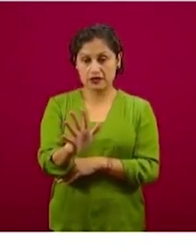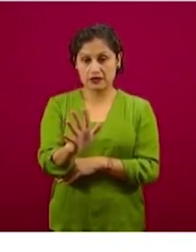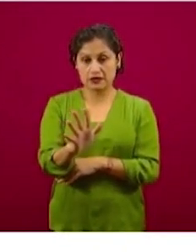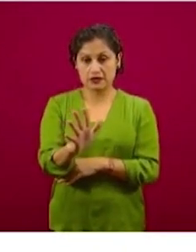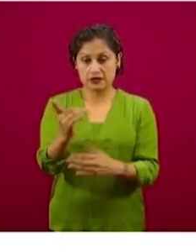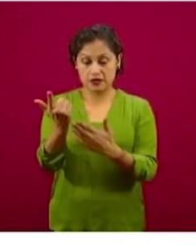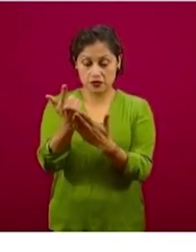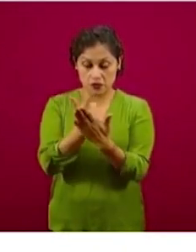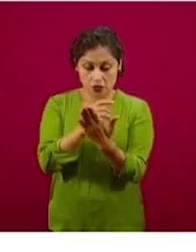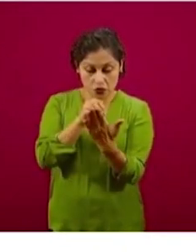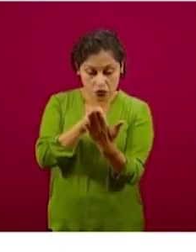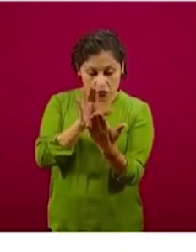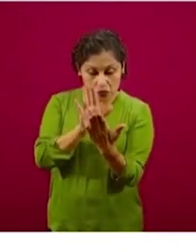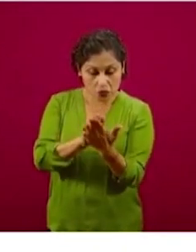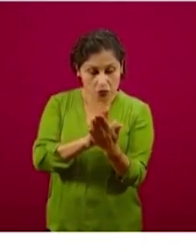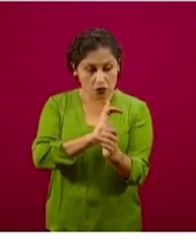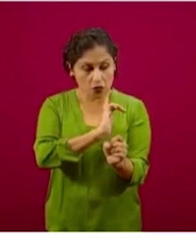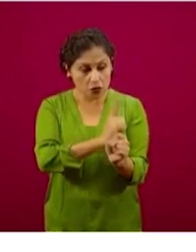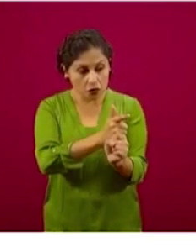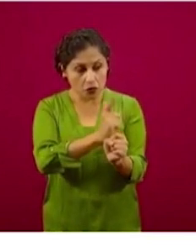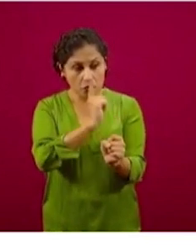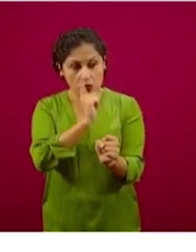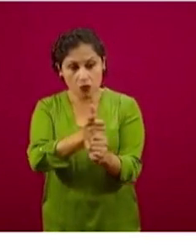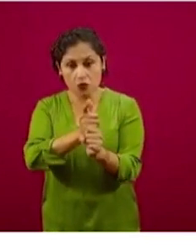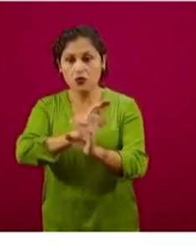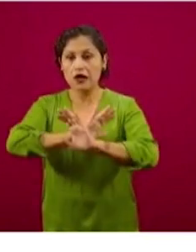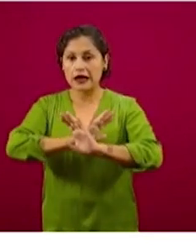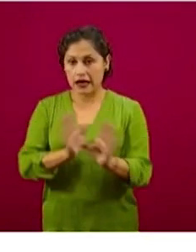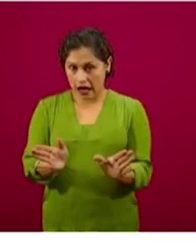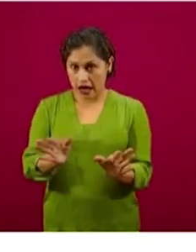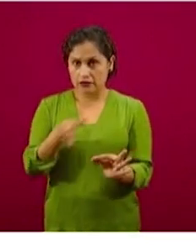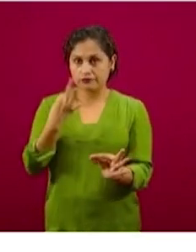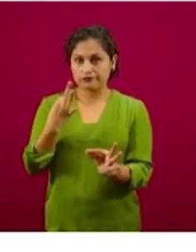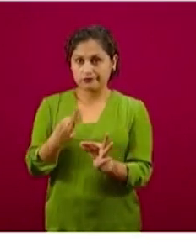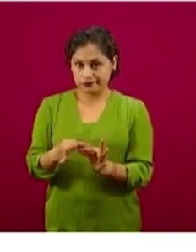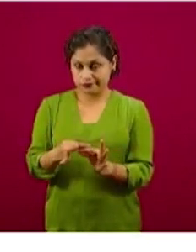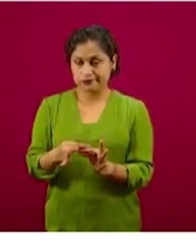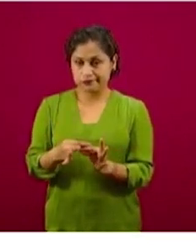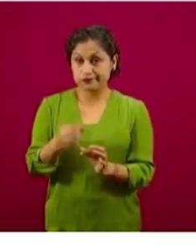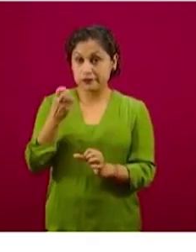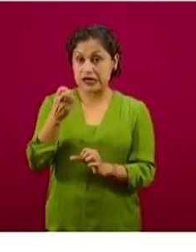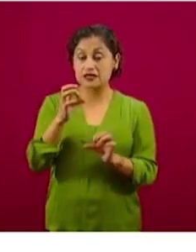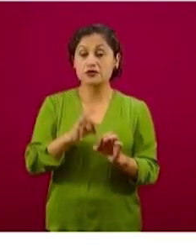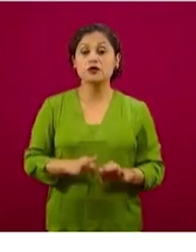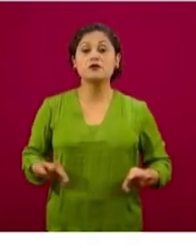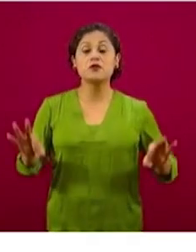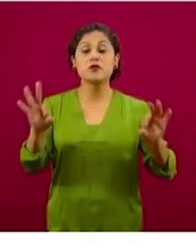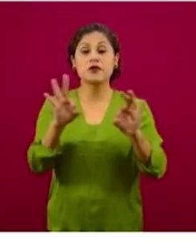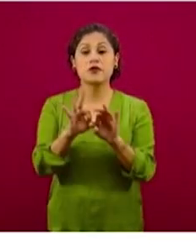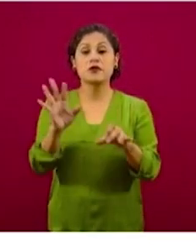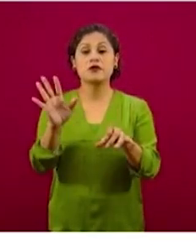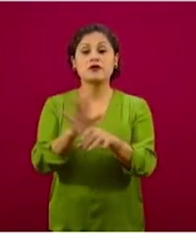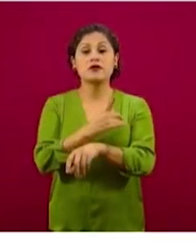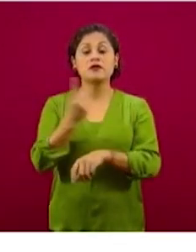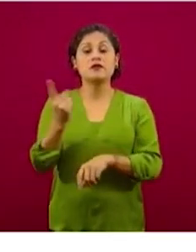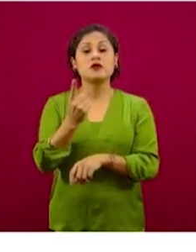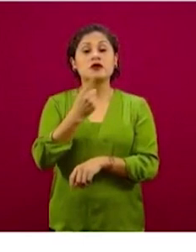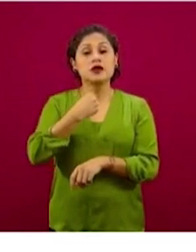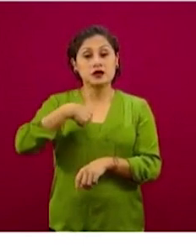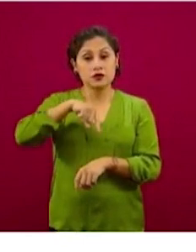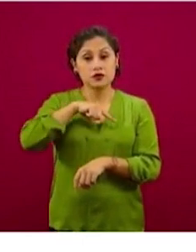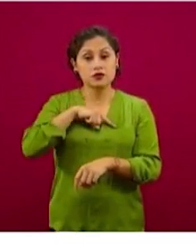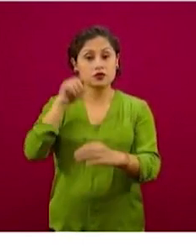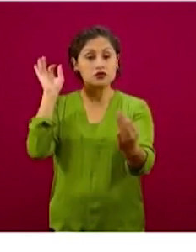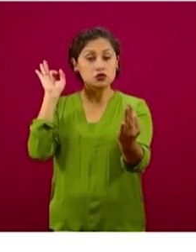867,210 personas identificadas. Y eso es muy importante, nos estamos cerrando la brecha hacia el